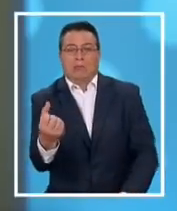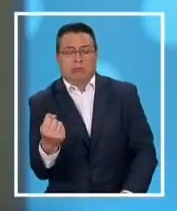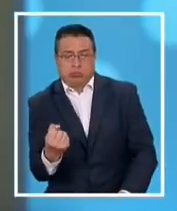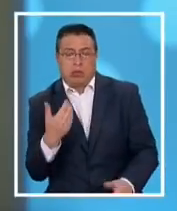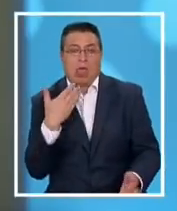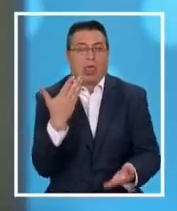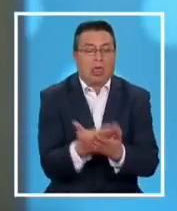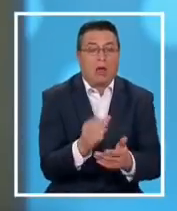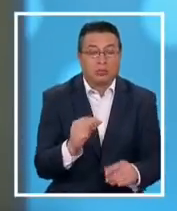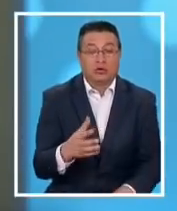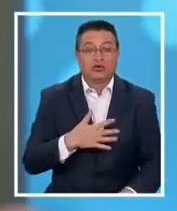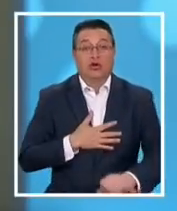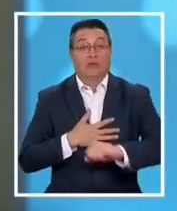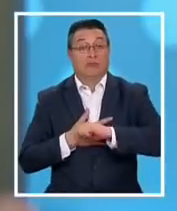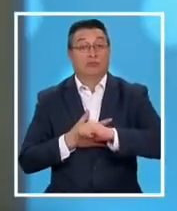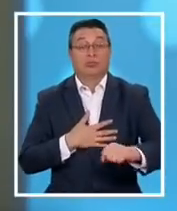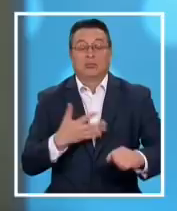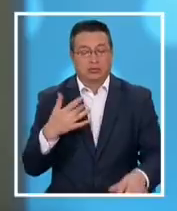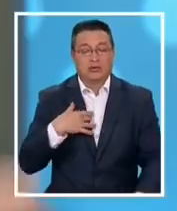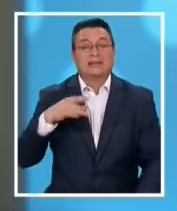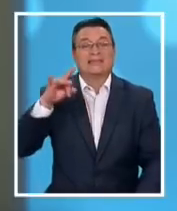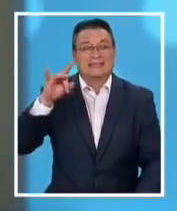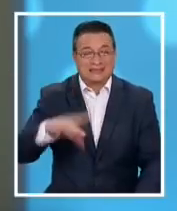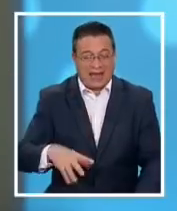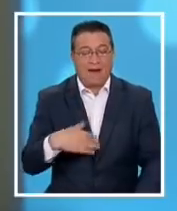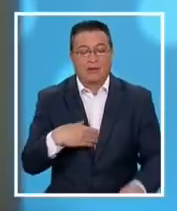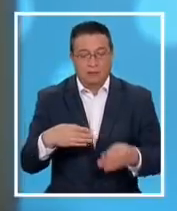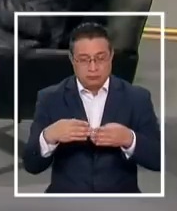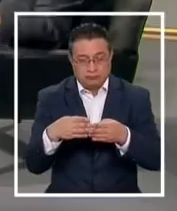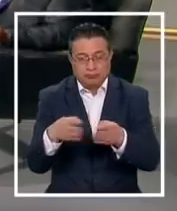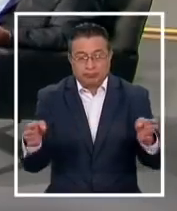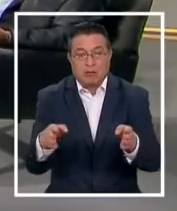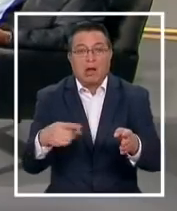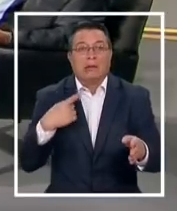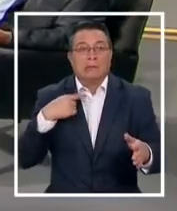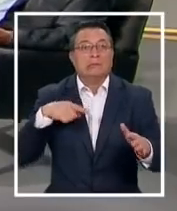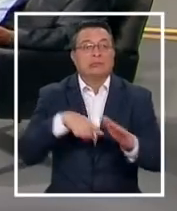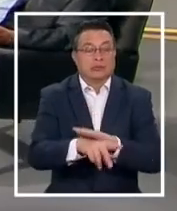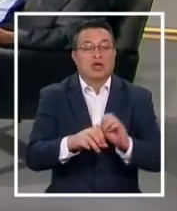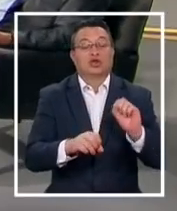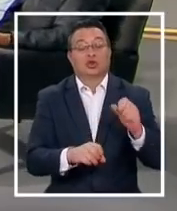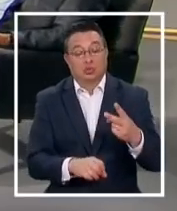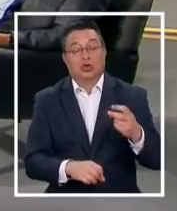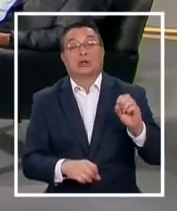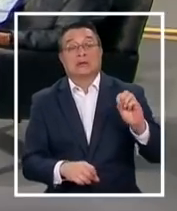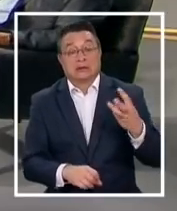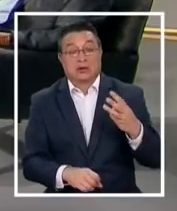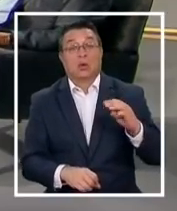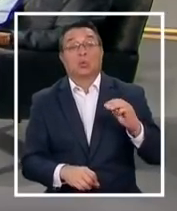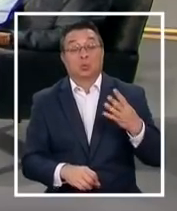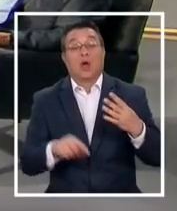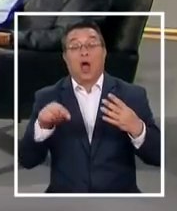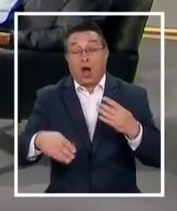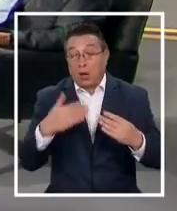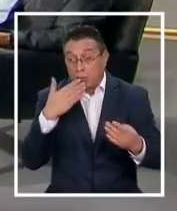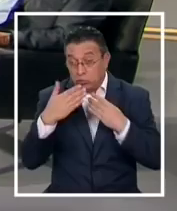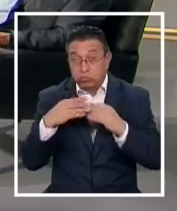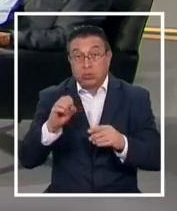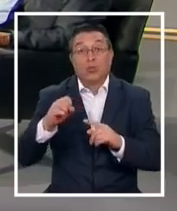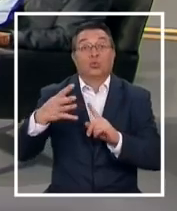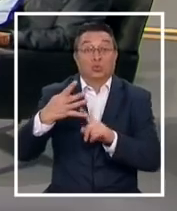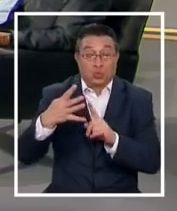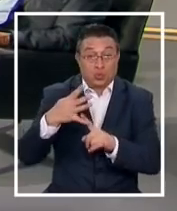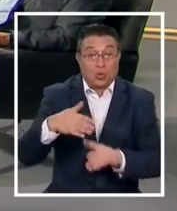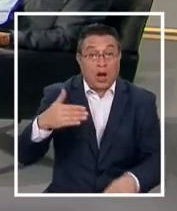miserablemente, lo hice porque sabía que se abriría una compuerta y que habría un segundo, un tercero y ya estamos conversando, ¿no es cierto?, de